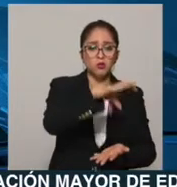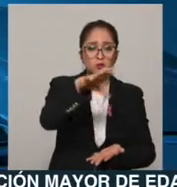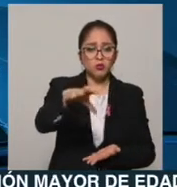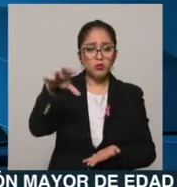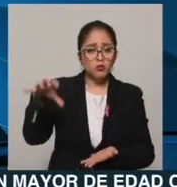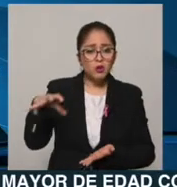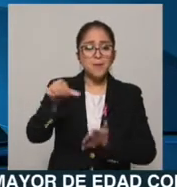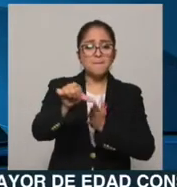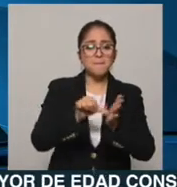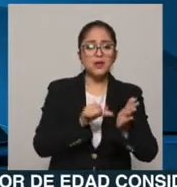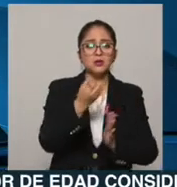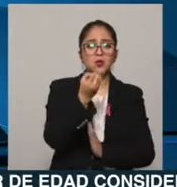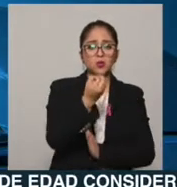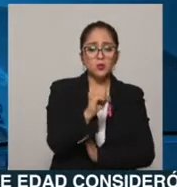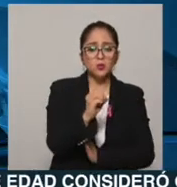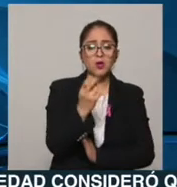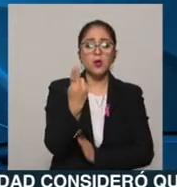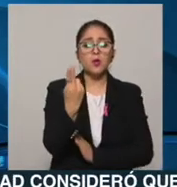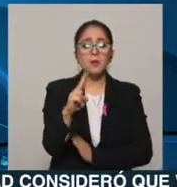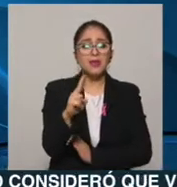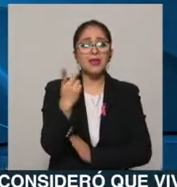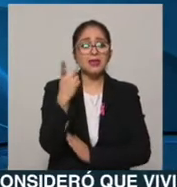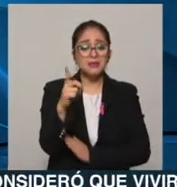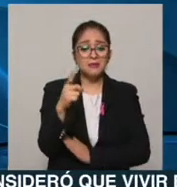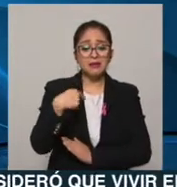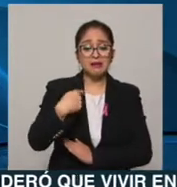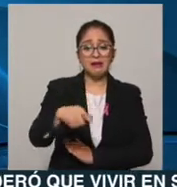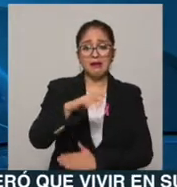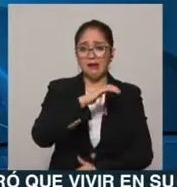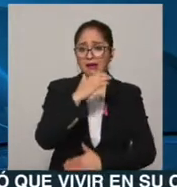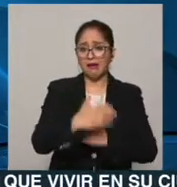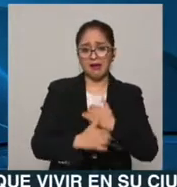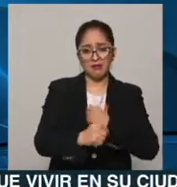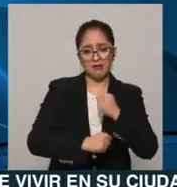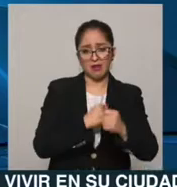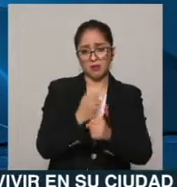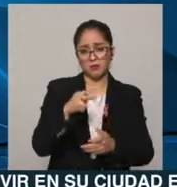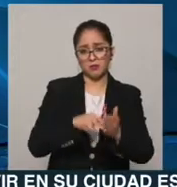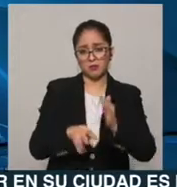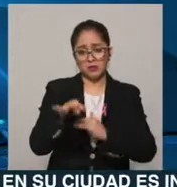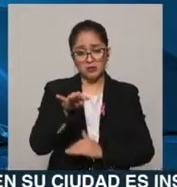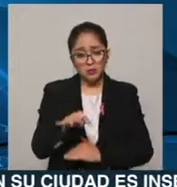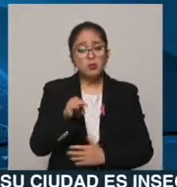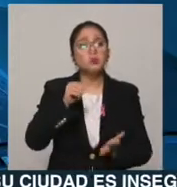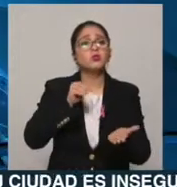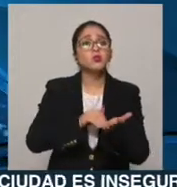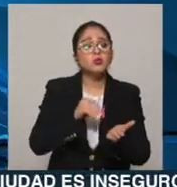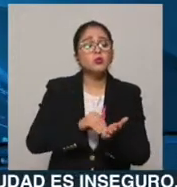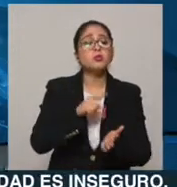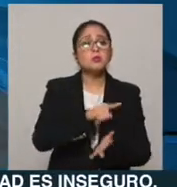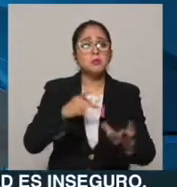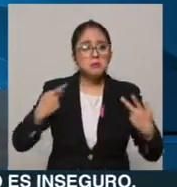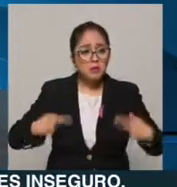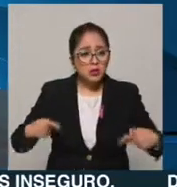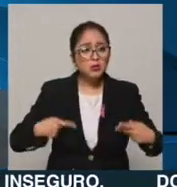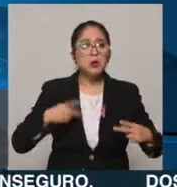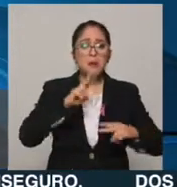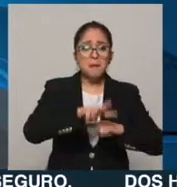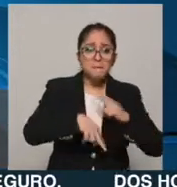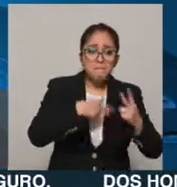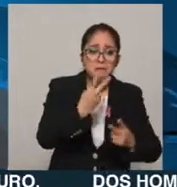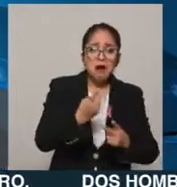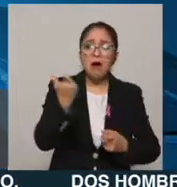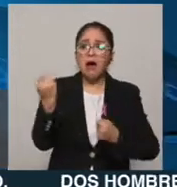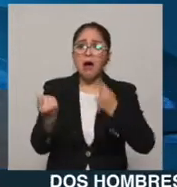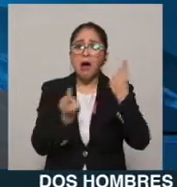octubre, noviembre y diciembre hasta final del año, porque de todas maneras hay muchas personas mayores pues que se acercan y nos siguen preguntando algunas